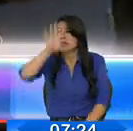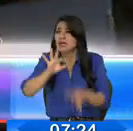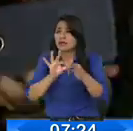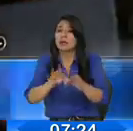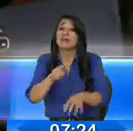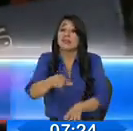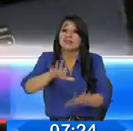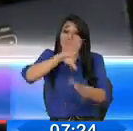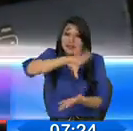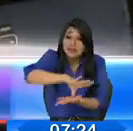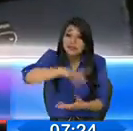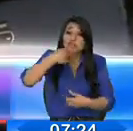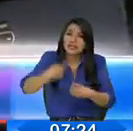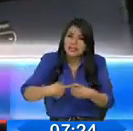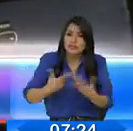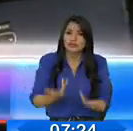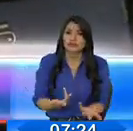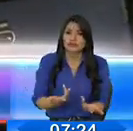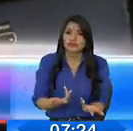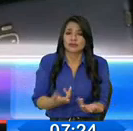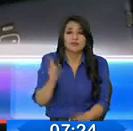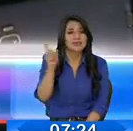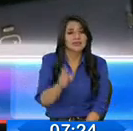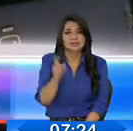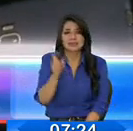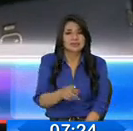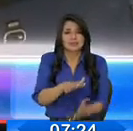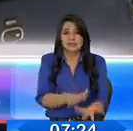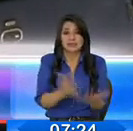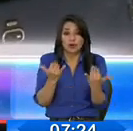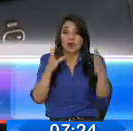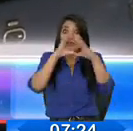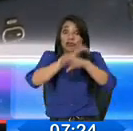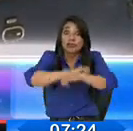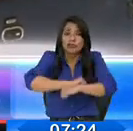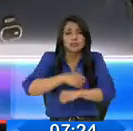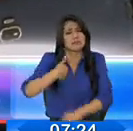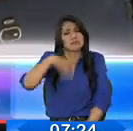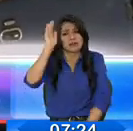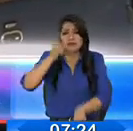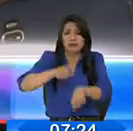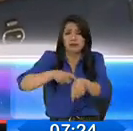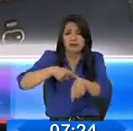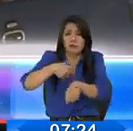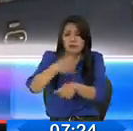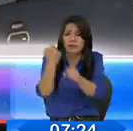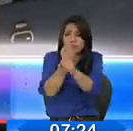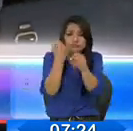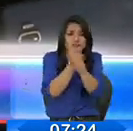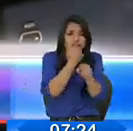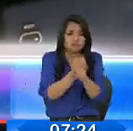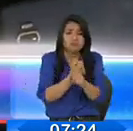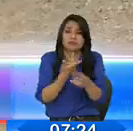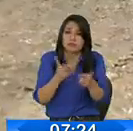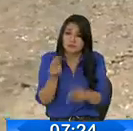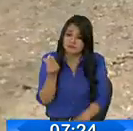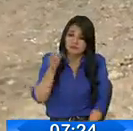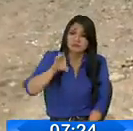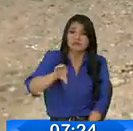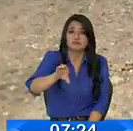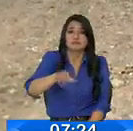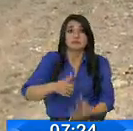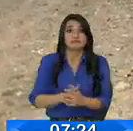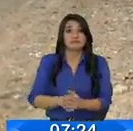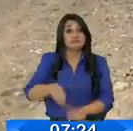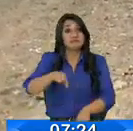centro histórico no solamente va a necesitar esta acción de esta noche, va a necesitar muchísimo trabajo, va a necesitar muchísima inversión. Entre los daños